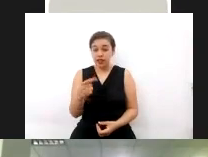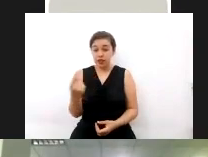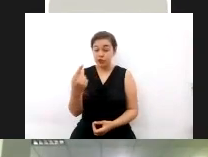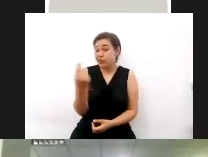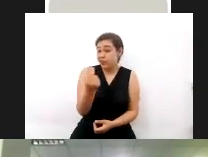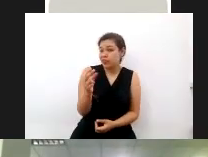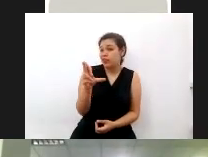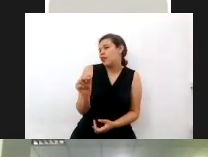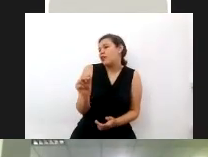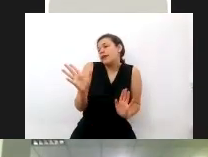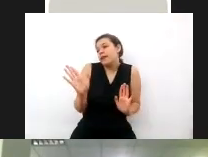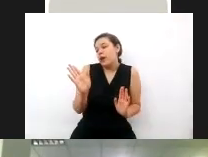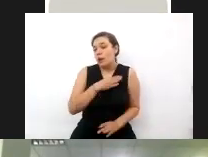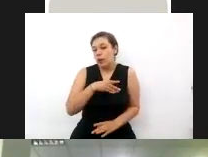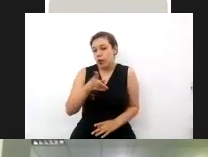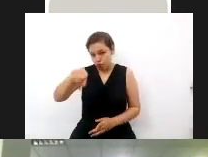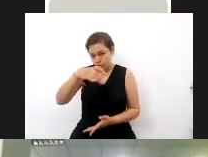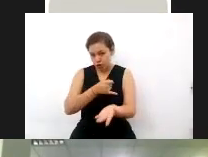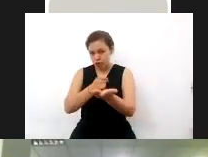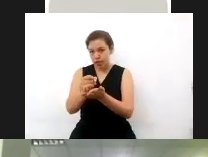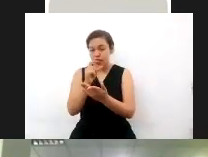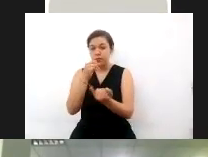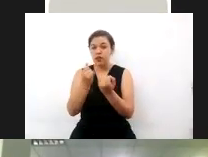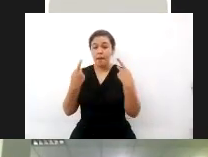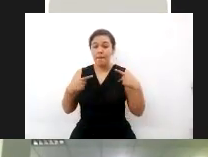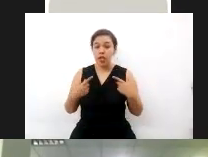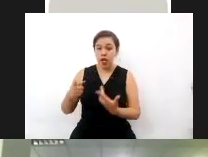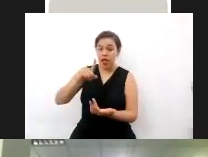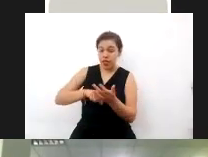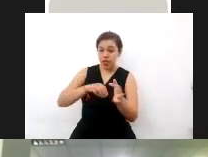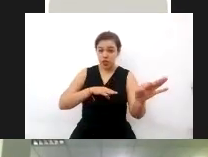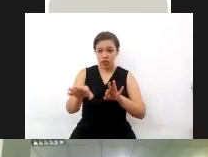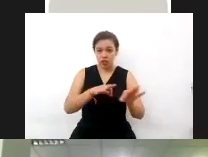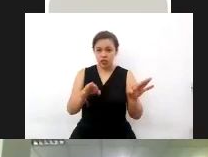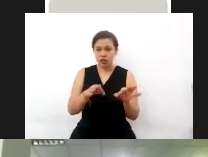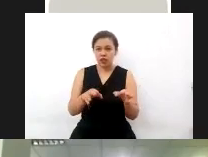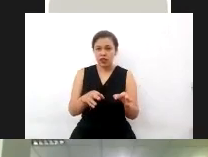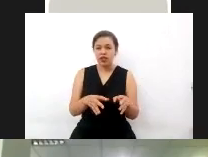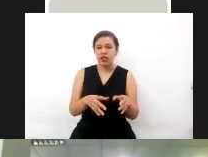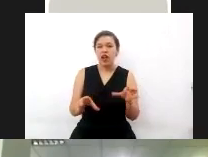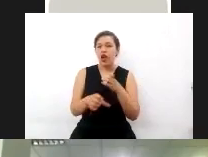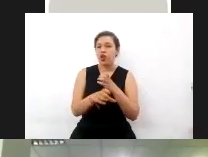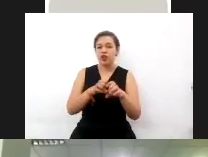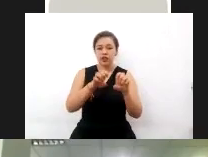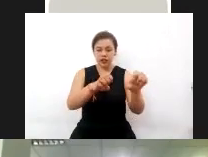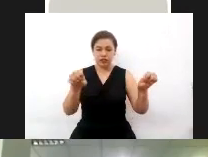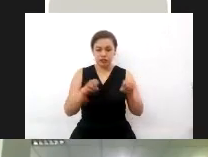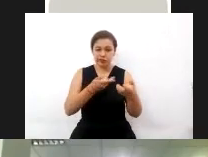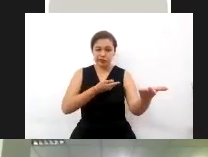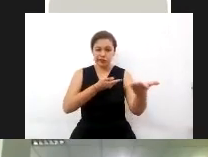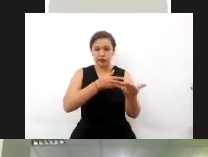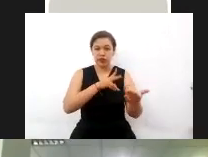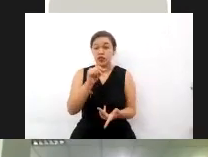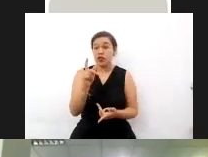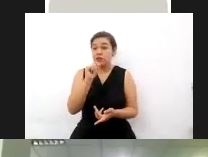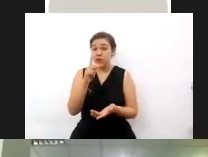es necesario. Hay que promover que las personas que trabajan ahí, pues no compartan equipo. O sea, hasta la pluma es un vector que